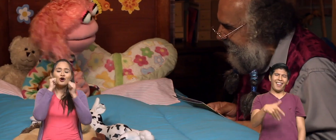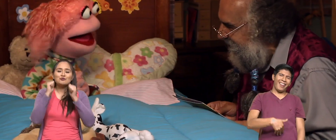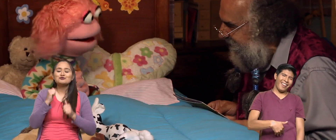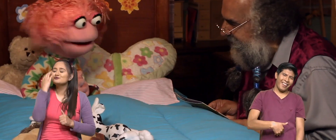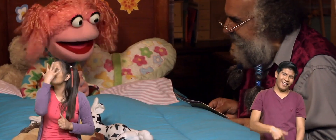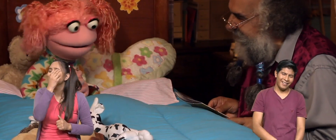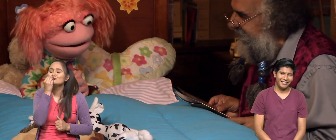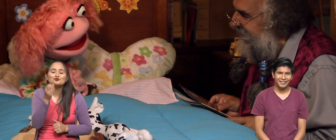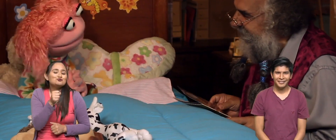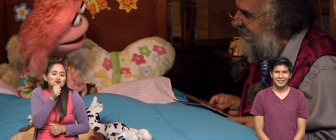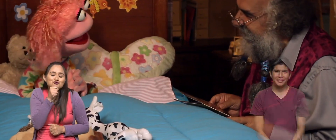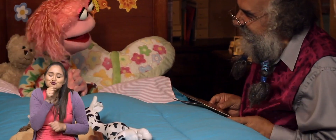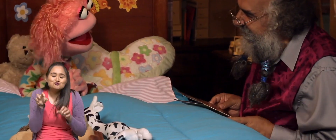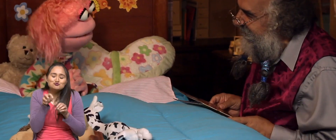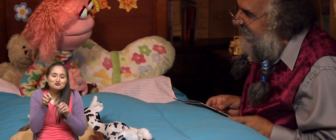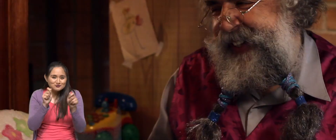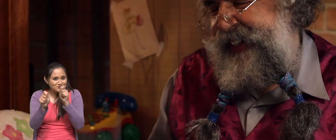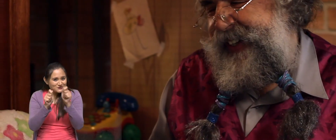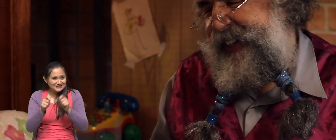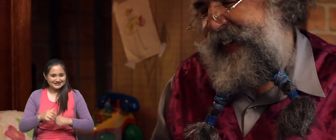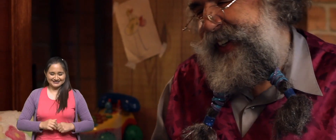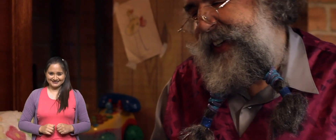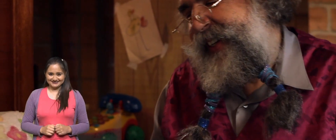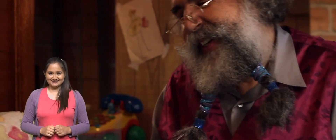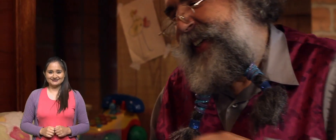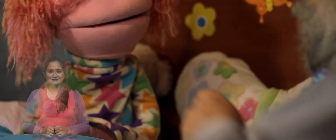Tú eres un abuelito lindo y viejito, papo.